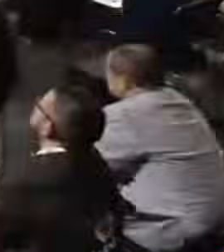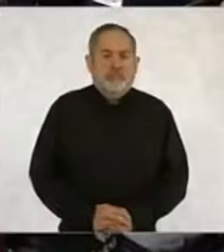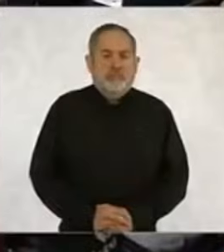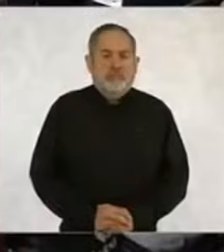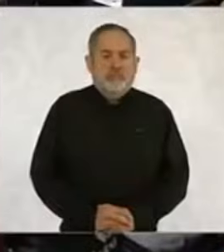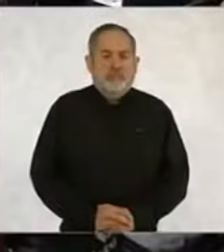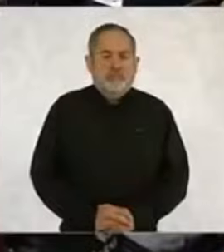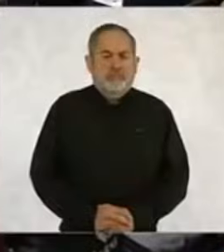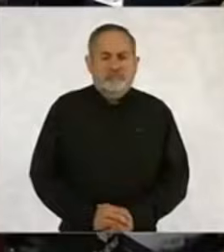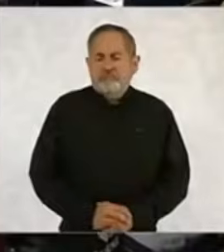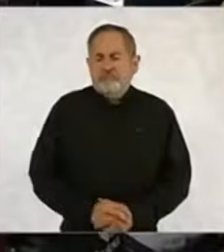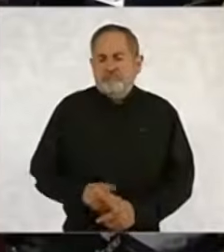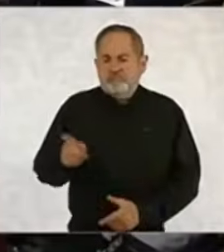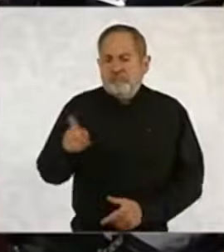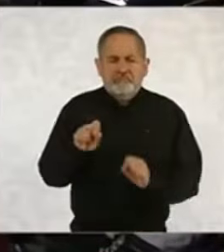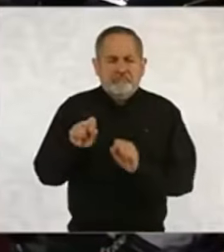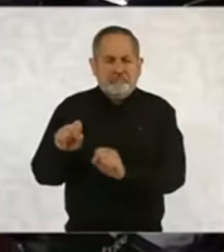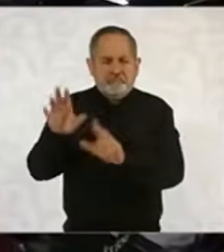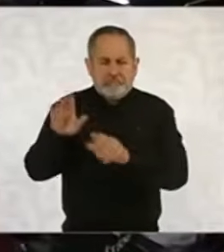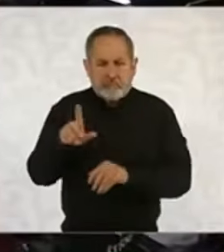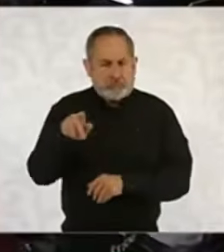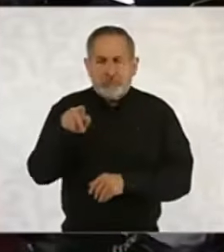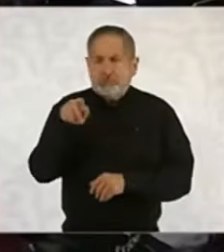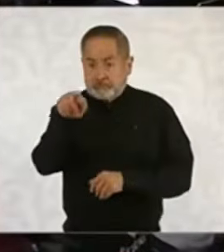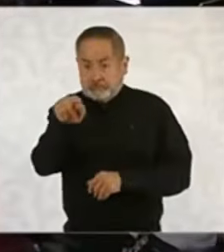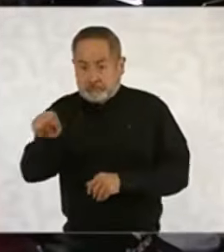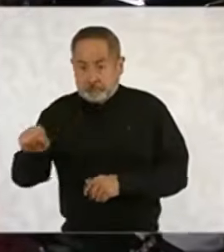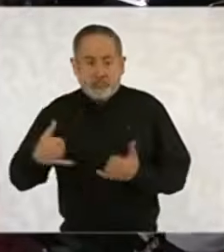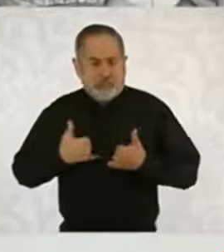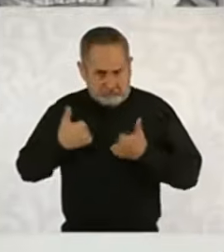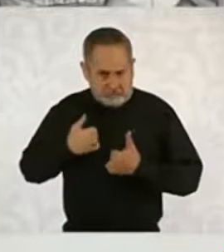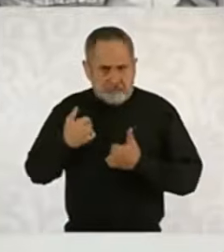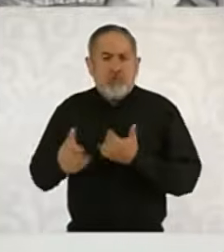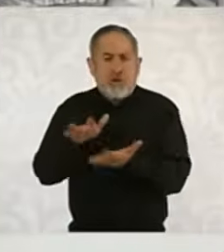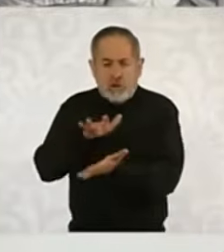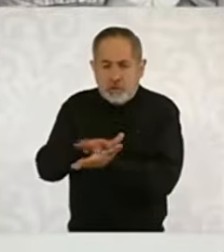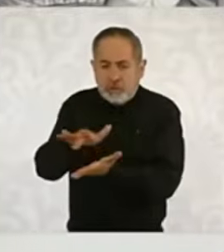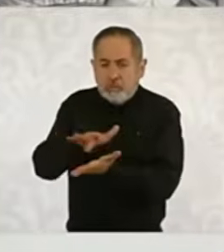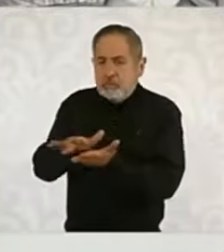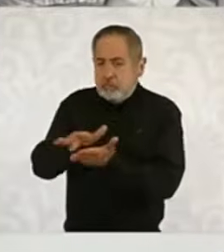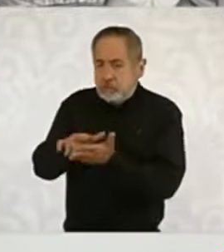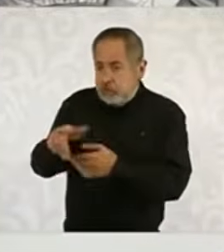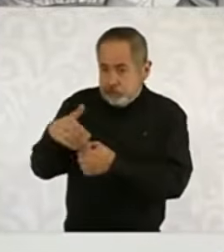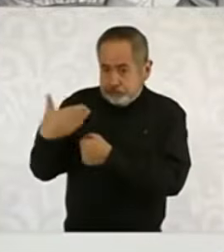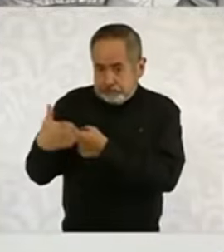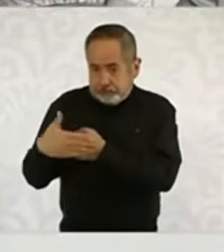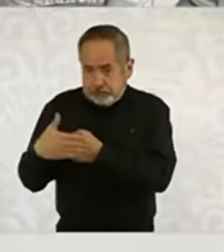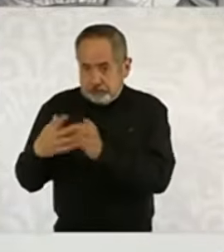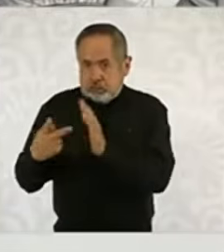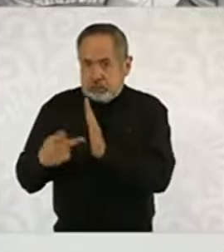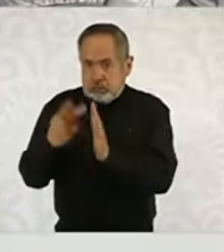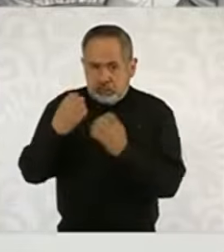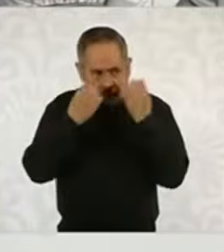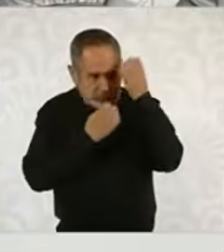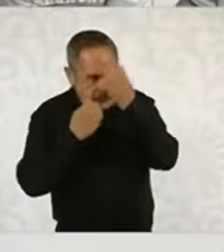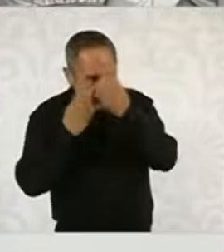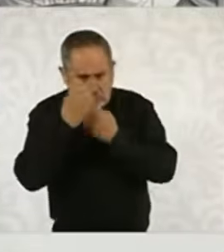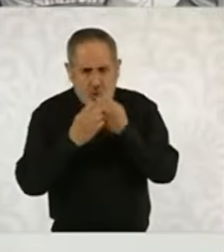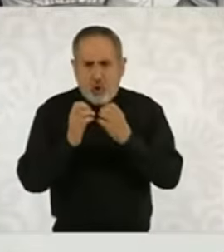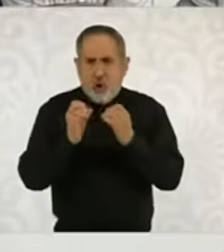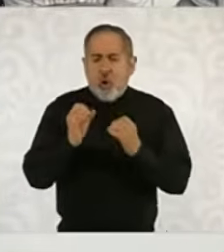Pero no nos vamos a dejar. Nosotros a los jóvenes les vamos a apoyar para que o puedan hacer el examen o se les dé